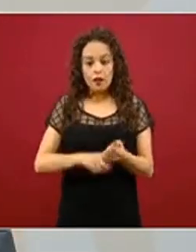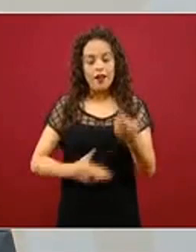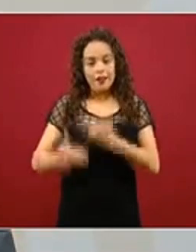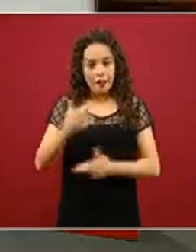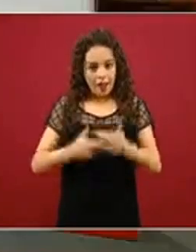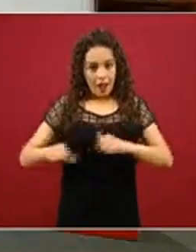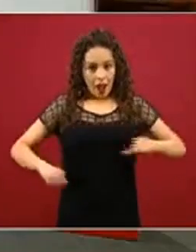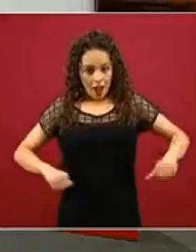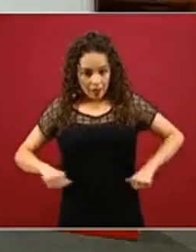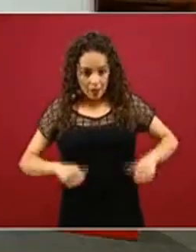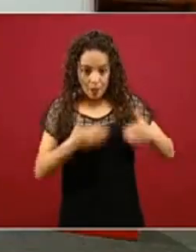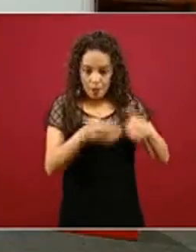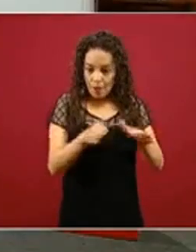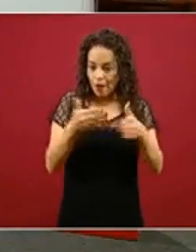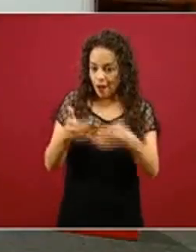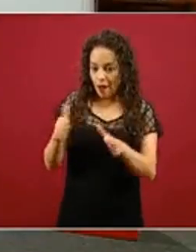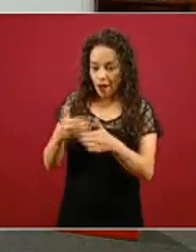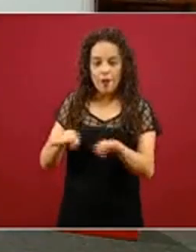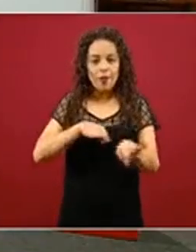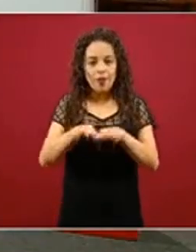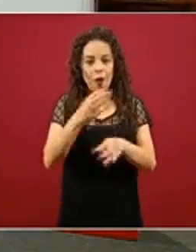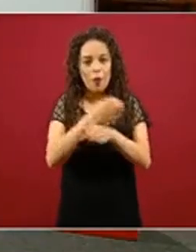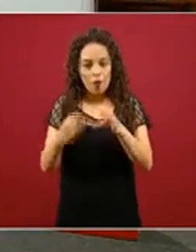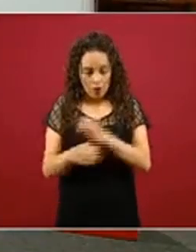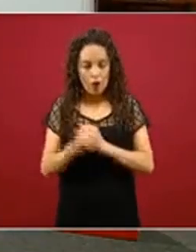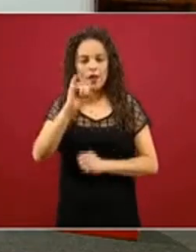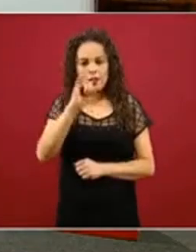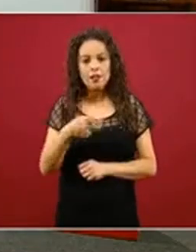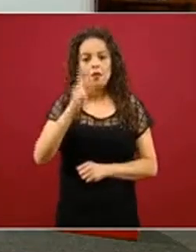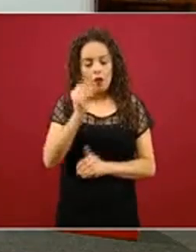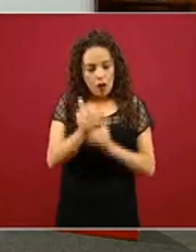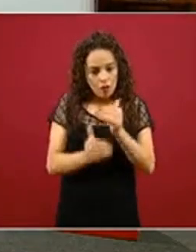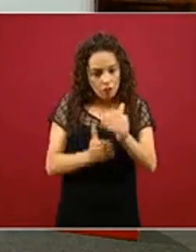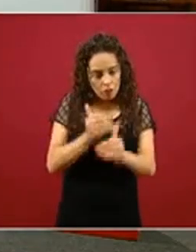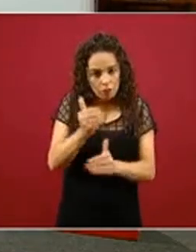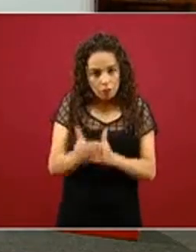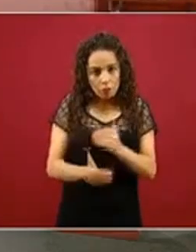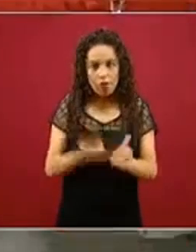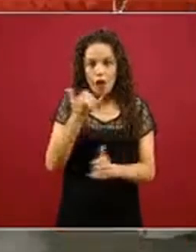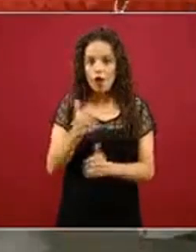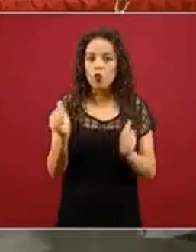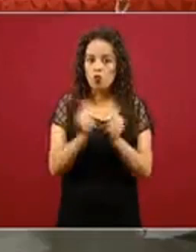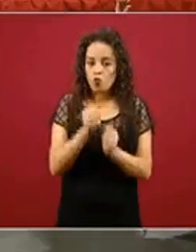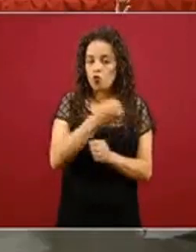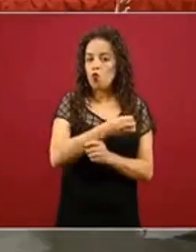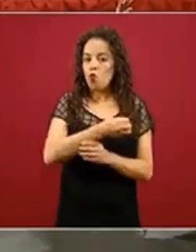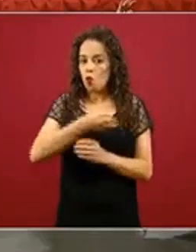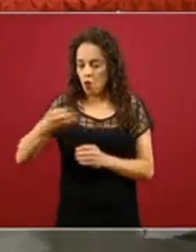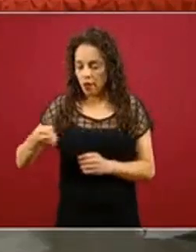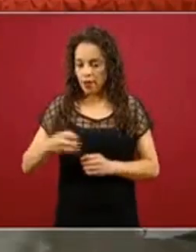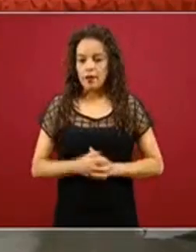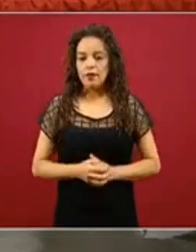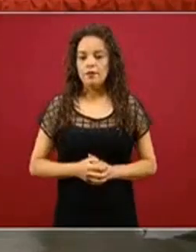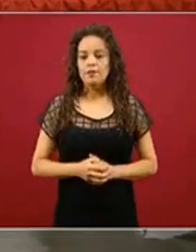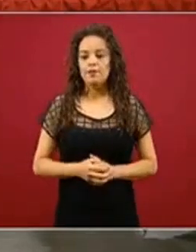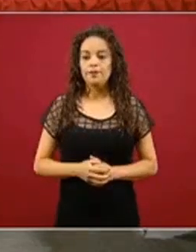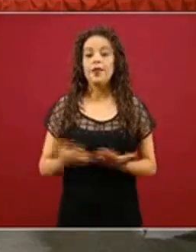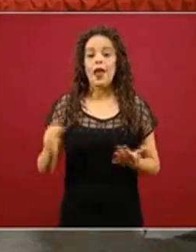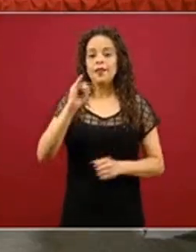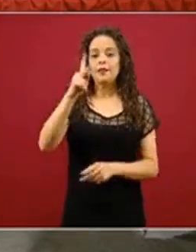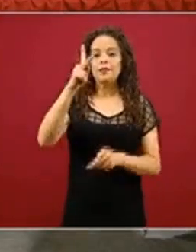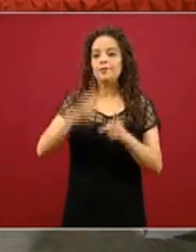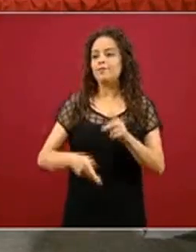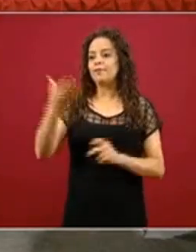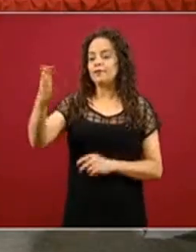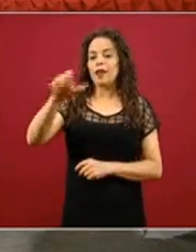manera progresiva y ordenada. Vamos a abrir a preguntas con usted primero. Quedó pendiente Araceli Aranday.